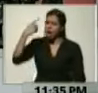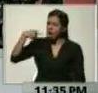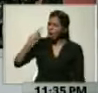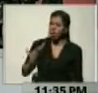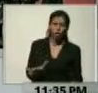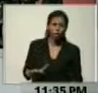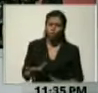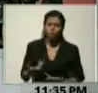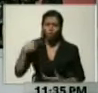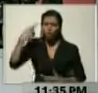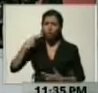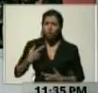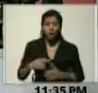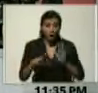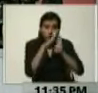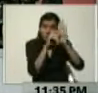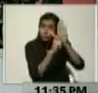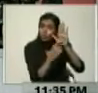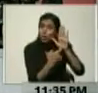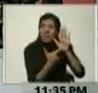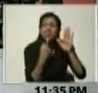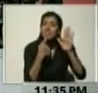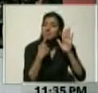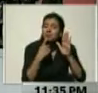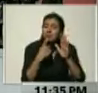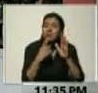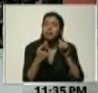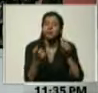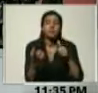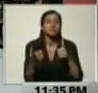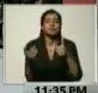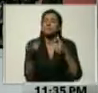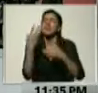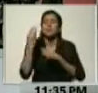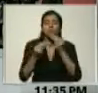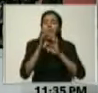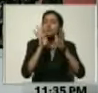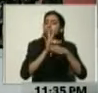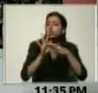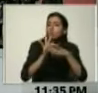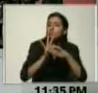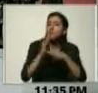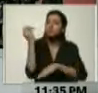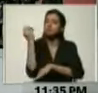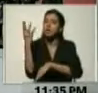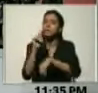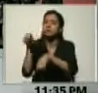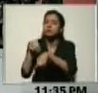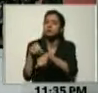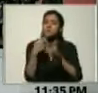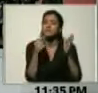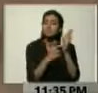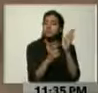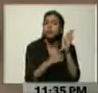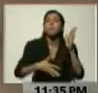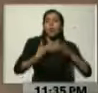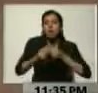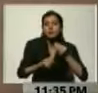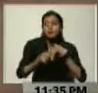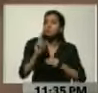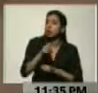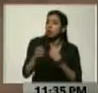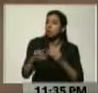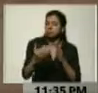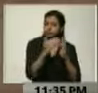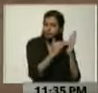Esta Constitución establece las iniciativas parlamentarias, las iniciativas legislativas.